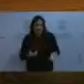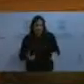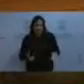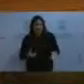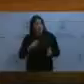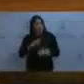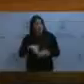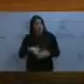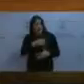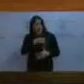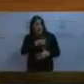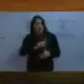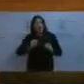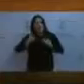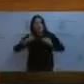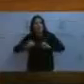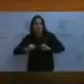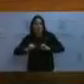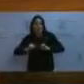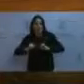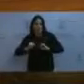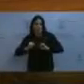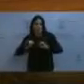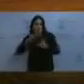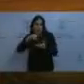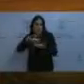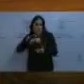ustedes concertando con la privada. En concreto, este año,